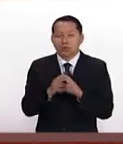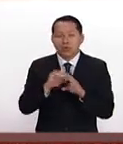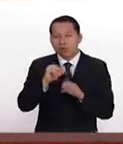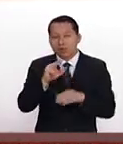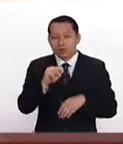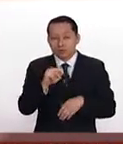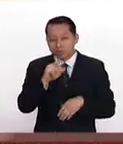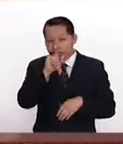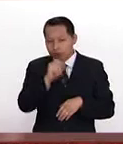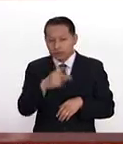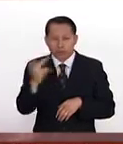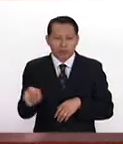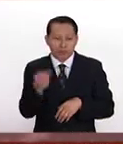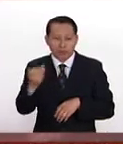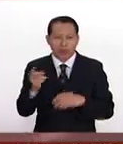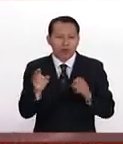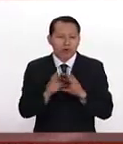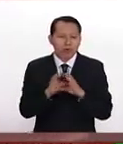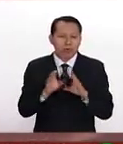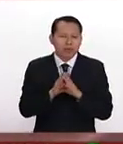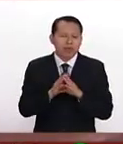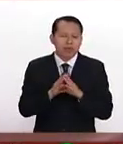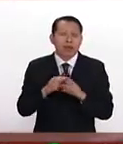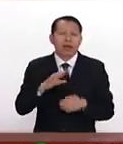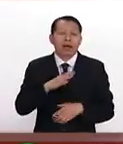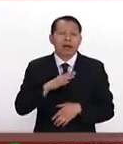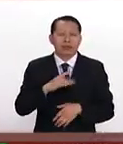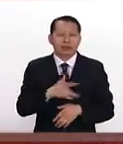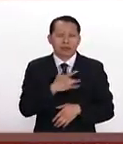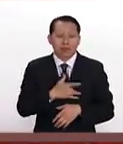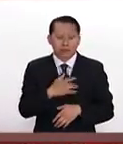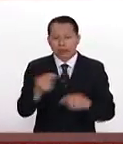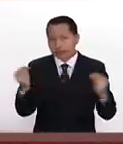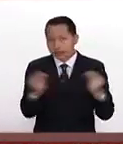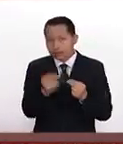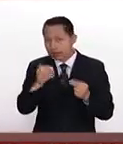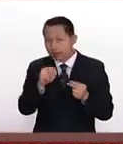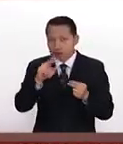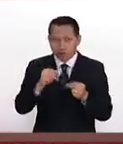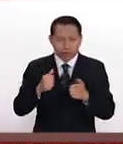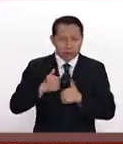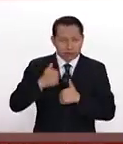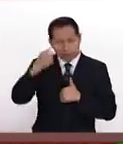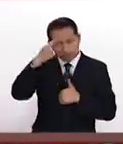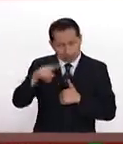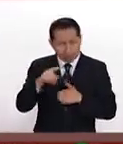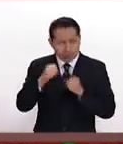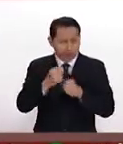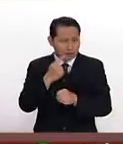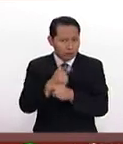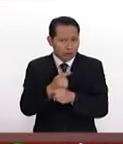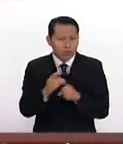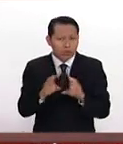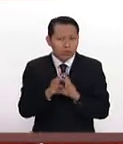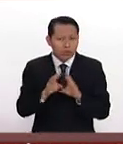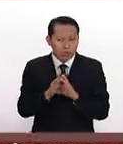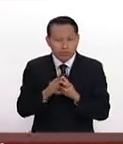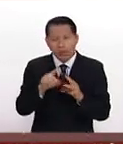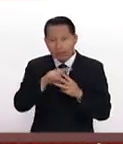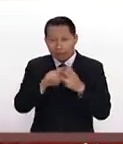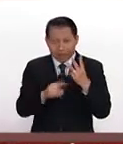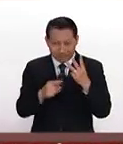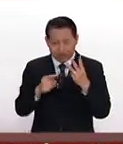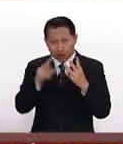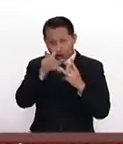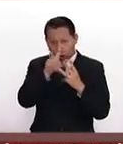la pregunta fue usted cree o no necesaria la presencia del ejército en las calles para mejorarla sobre pública dos de cada tres te